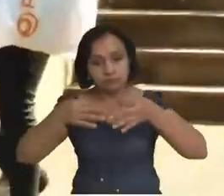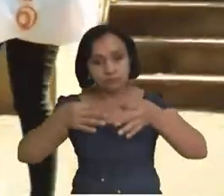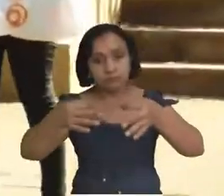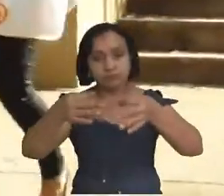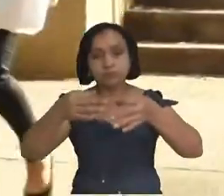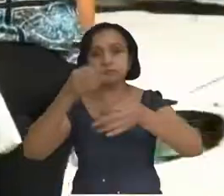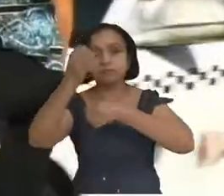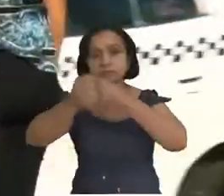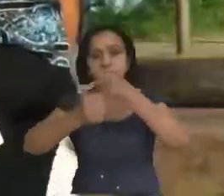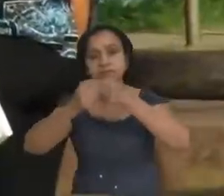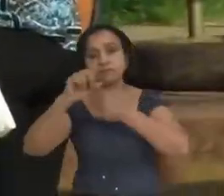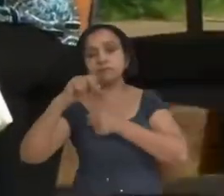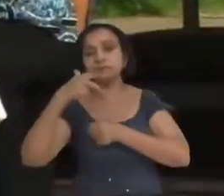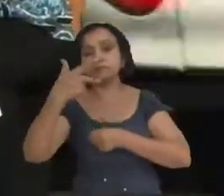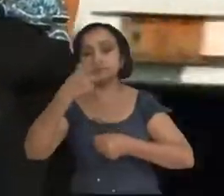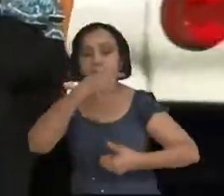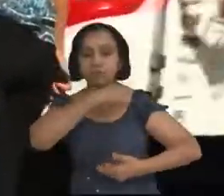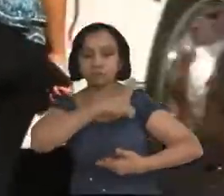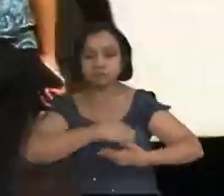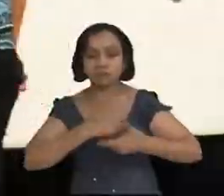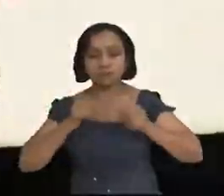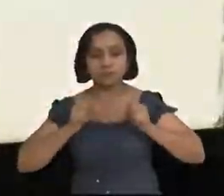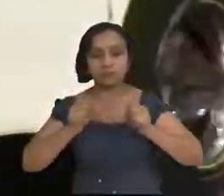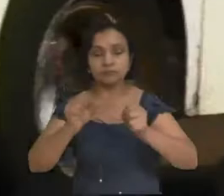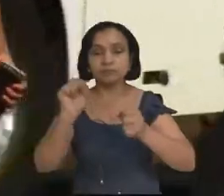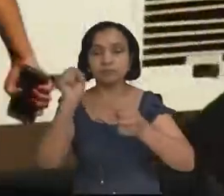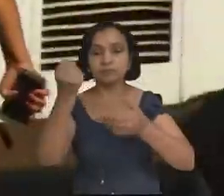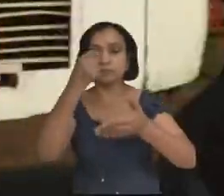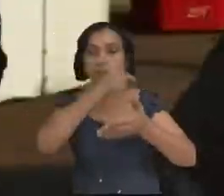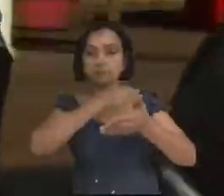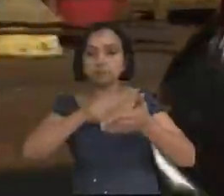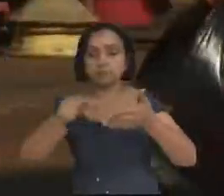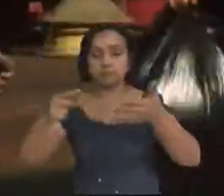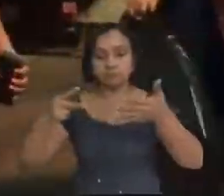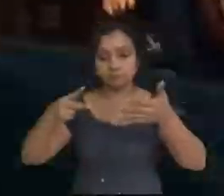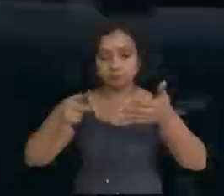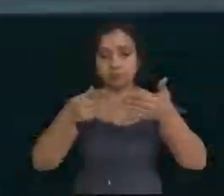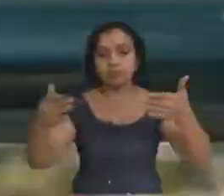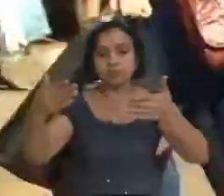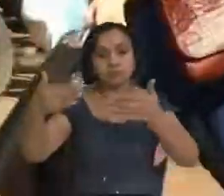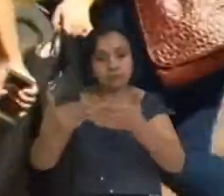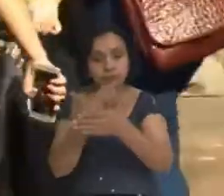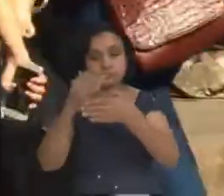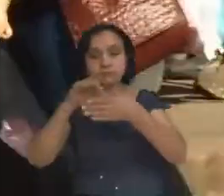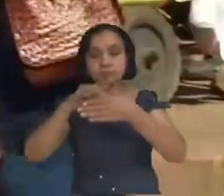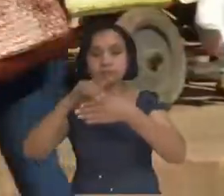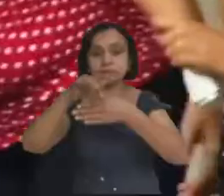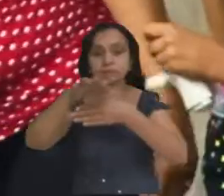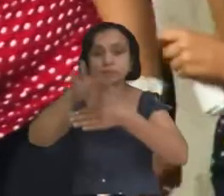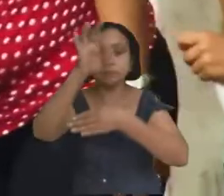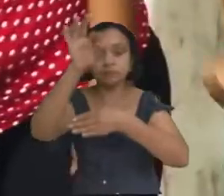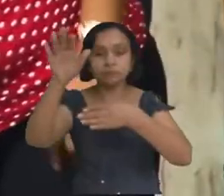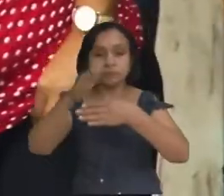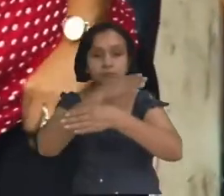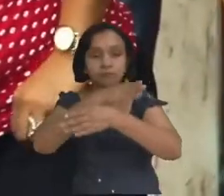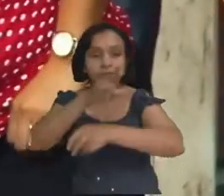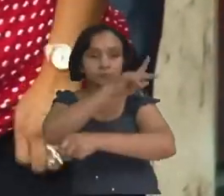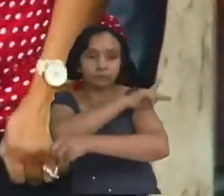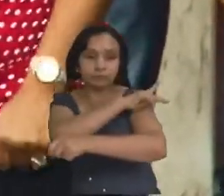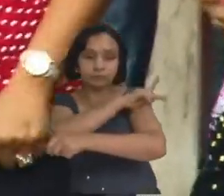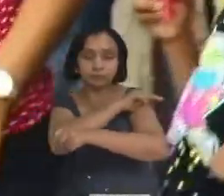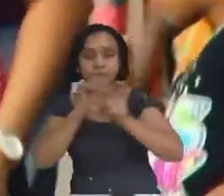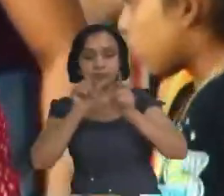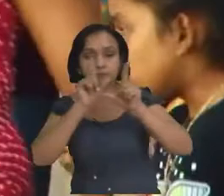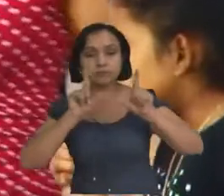el próximo 8 de marzo. Explicó que semanalmente se inaugurará una nueva comisaría de la mujer en los distintos distritos de Managua y en